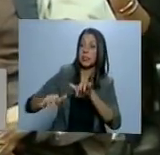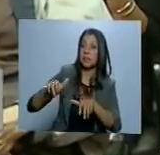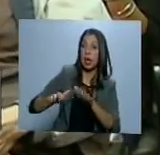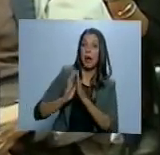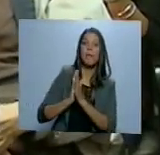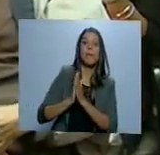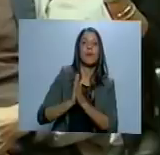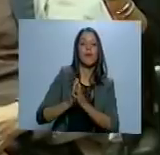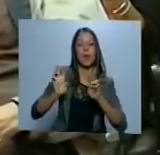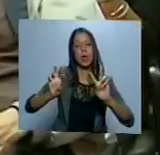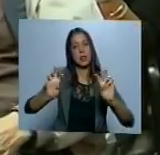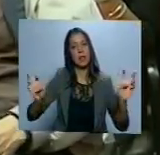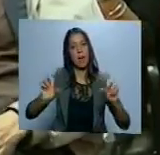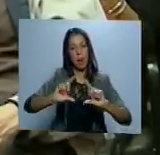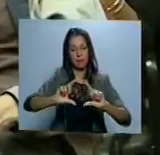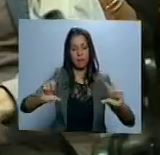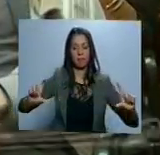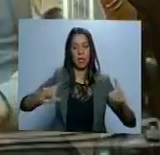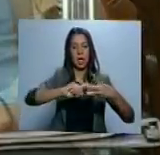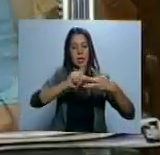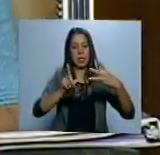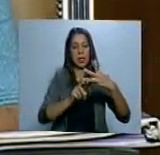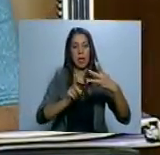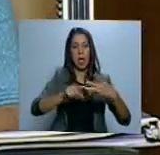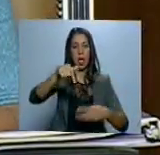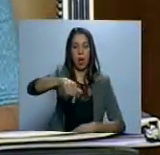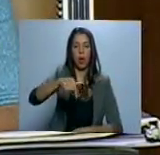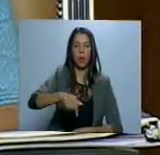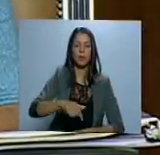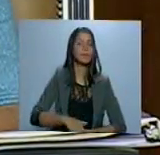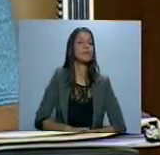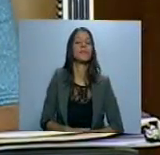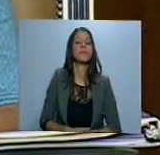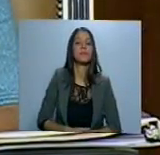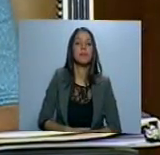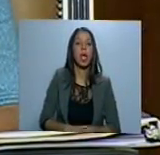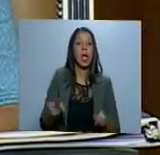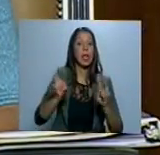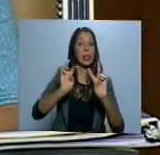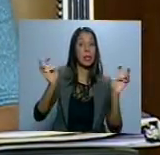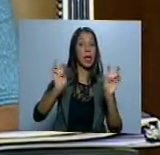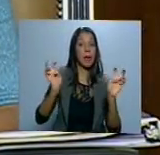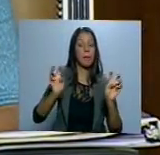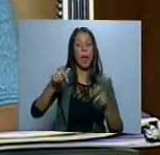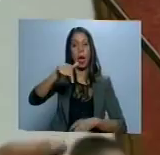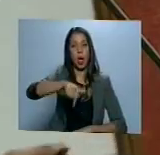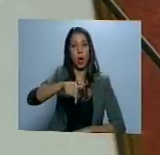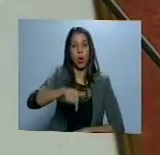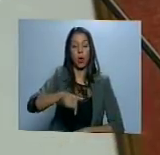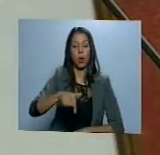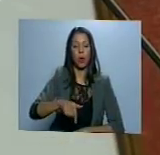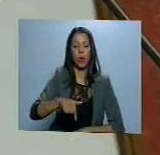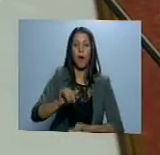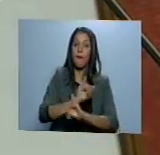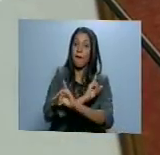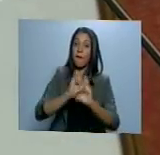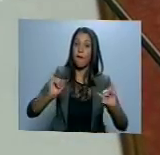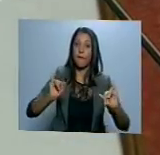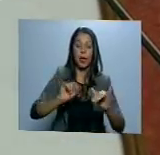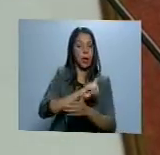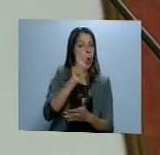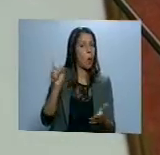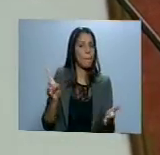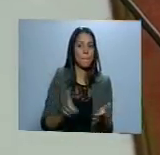sírvase indicar el siguiente punto del orden del día. La agenda de la sesión del día de hoy ha sido vista en su